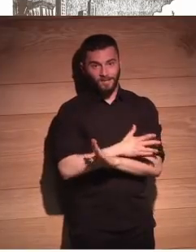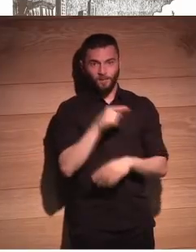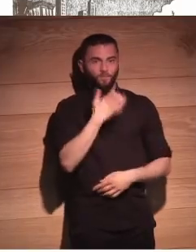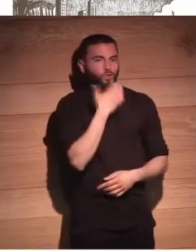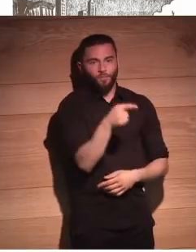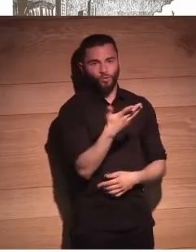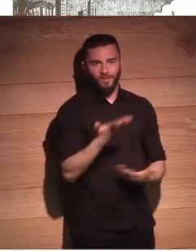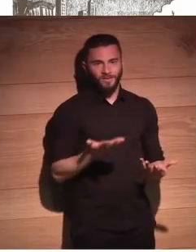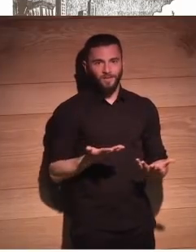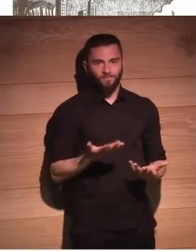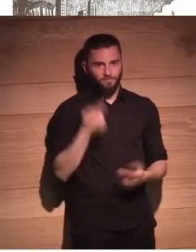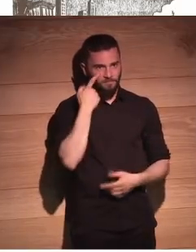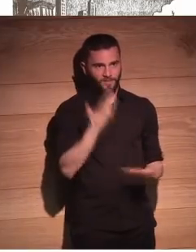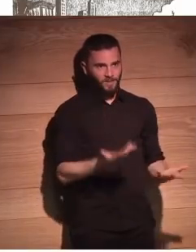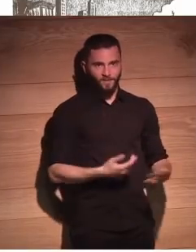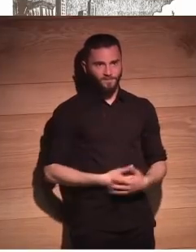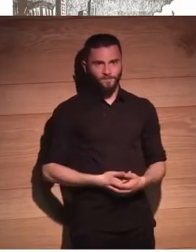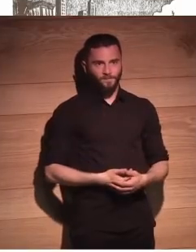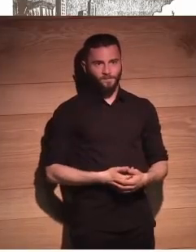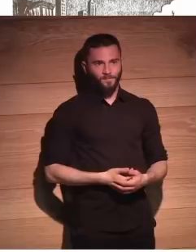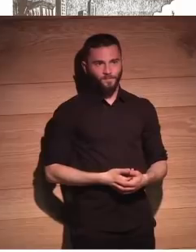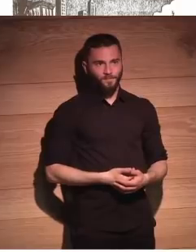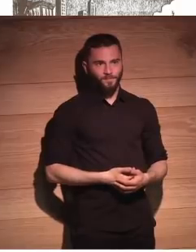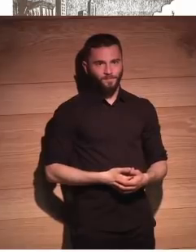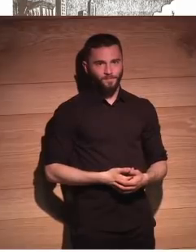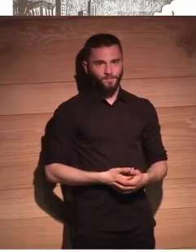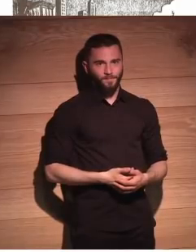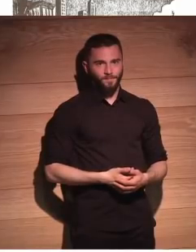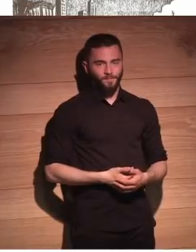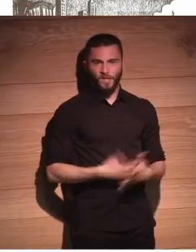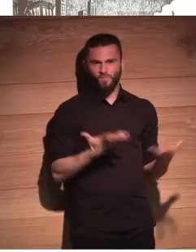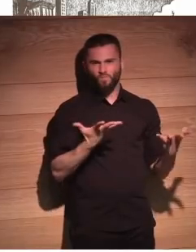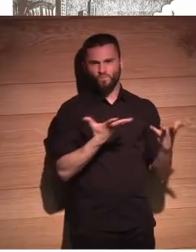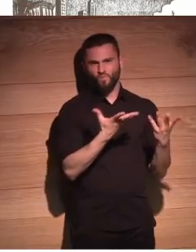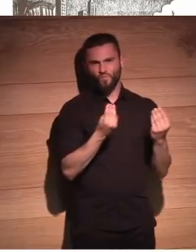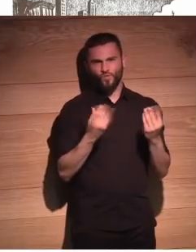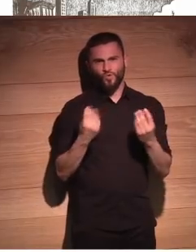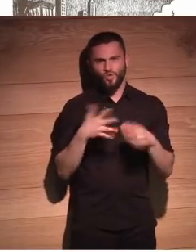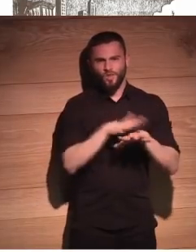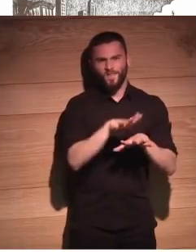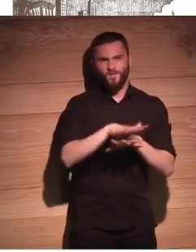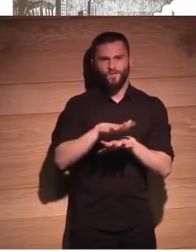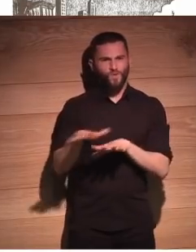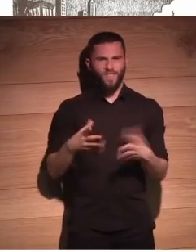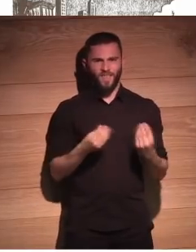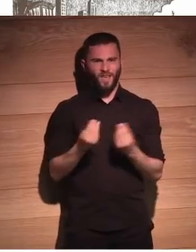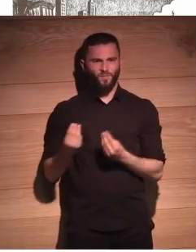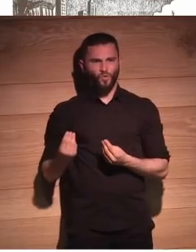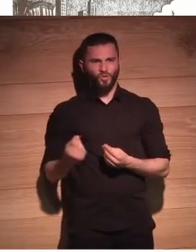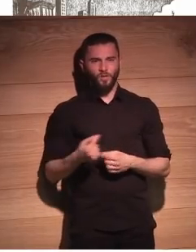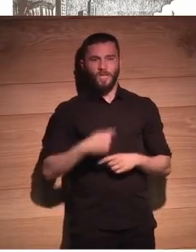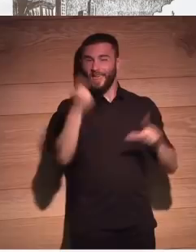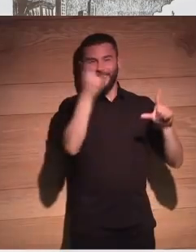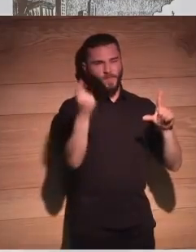personaje, fijaros, ¿no? Anneken, ¿ves cómo son todas pelirrojas? Hay un montón de influencias y hay unos